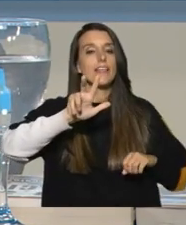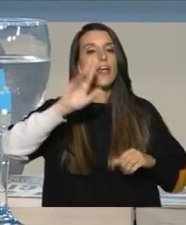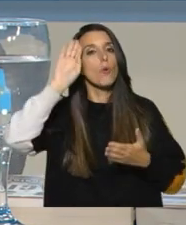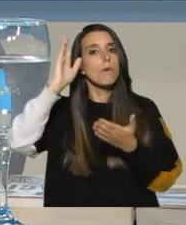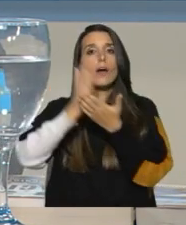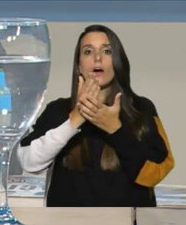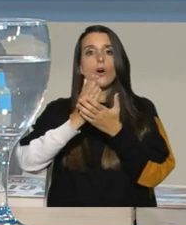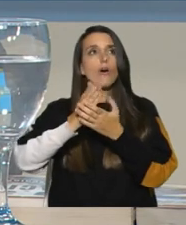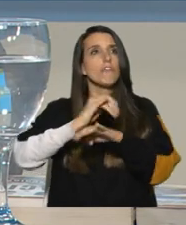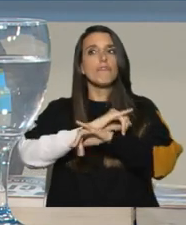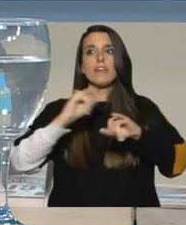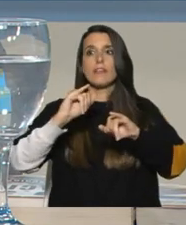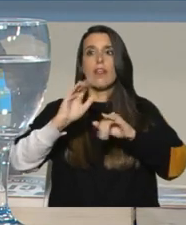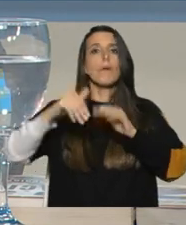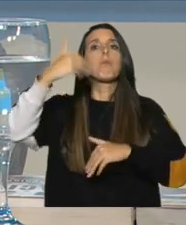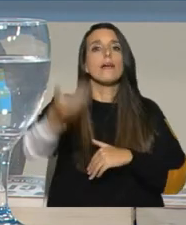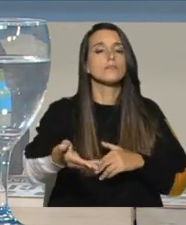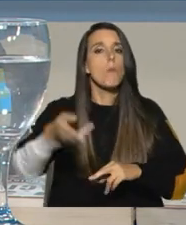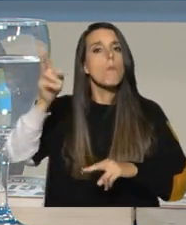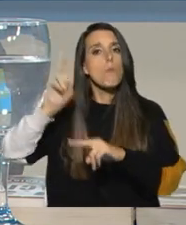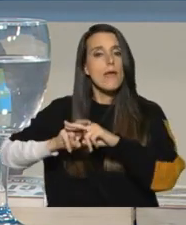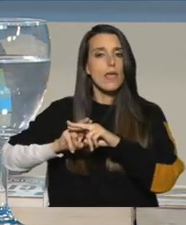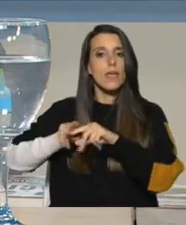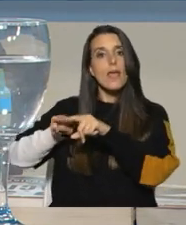Estado. Y esa persona,